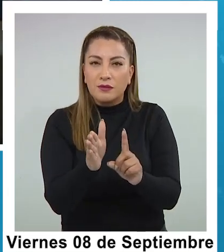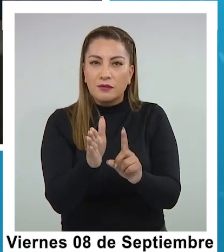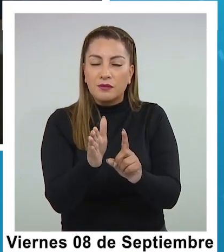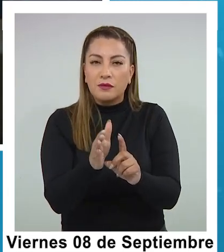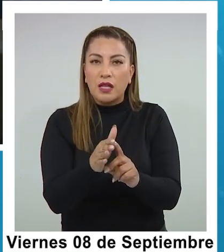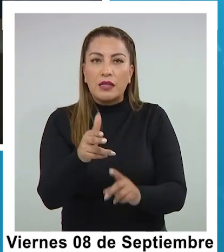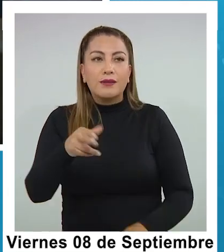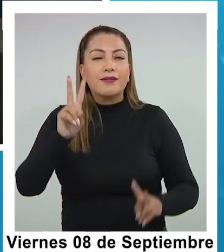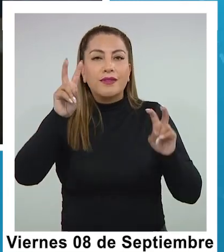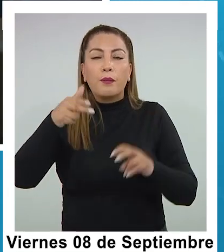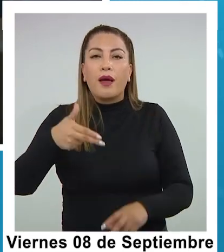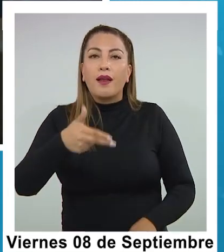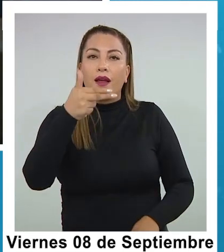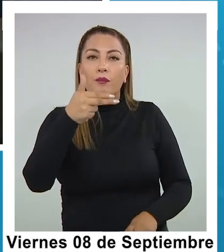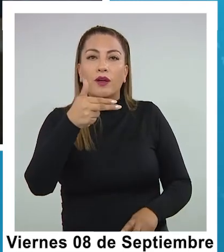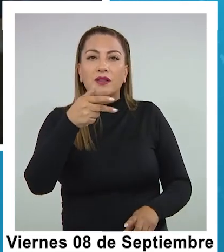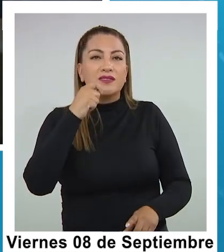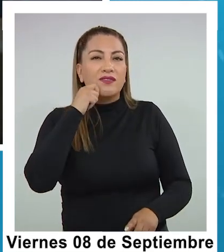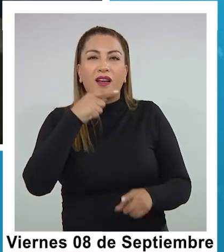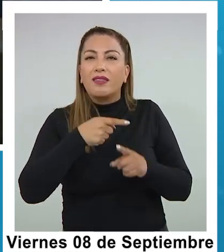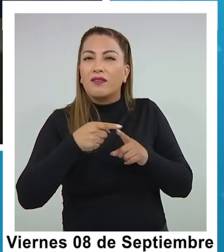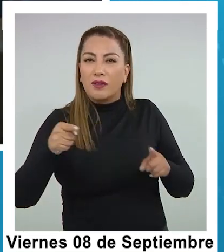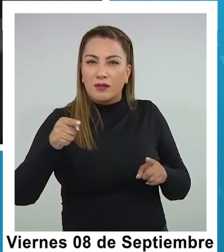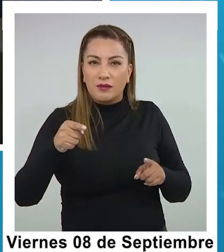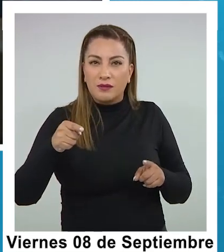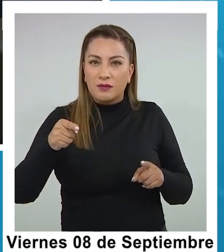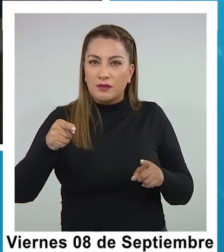que las armas tienen otro destino.